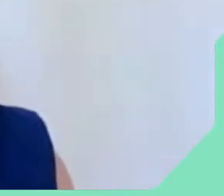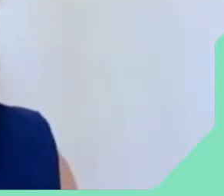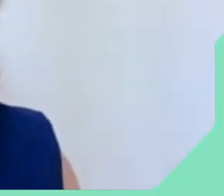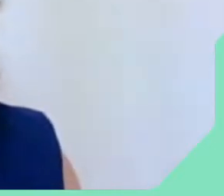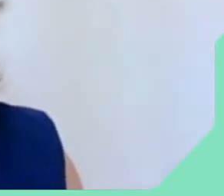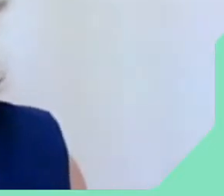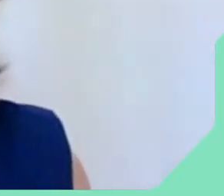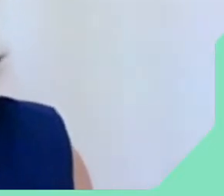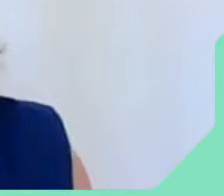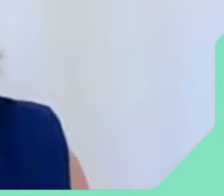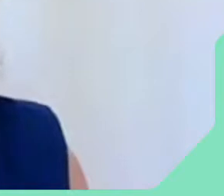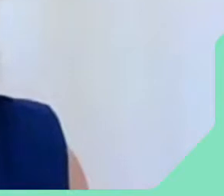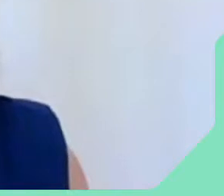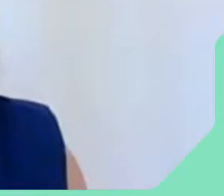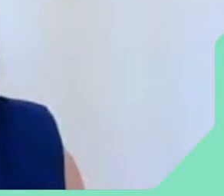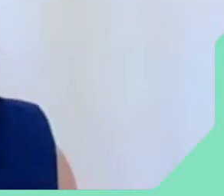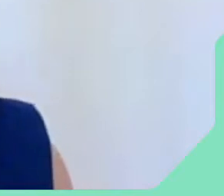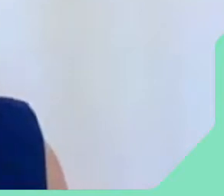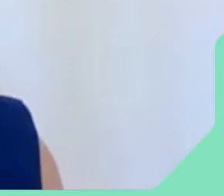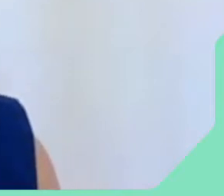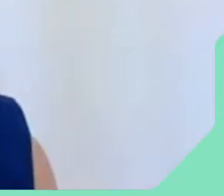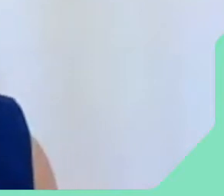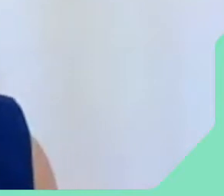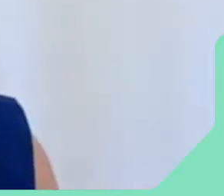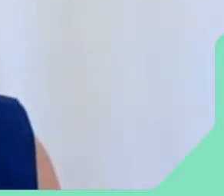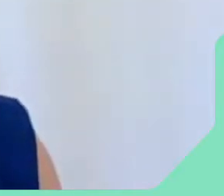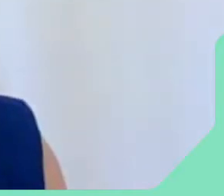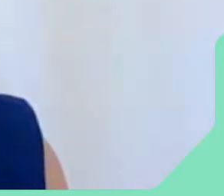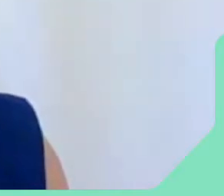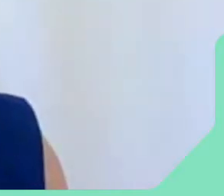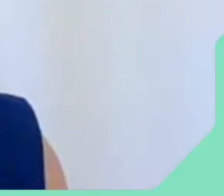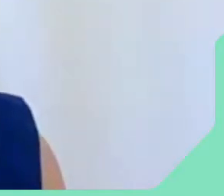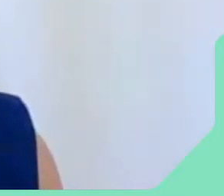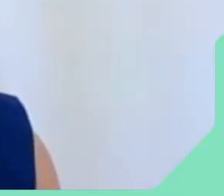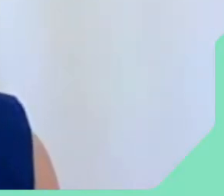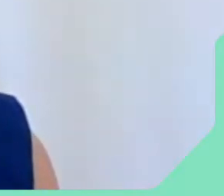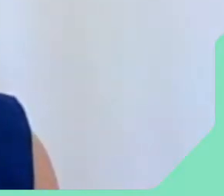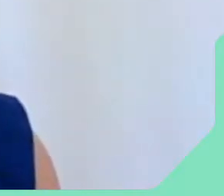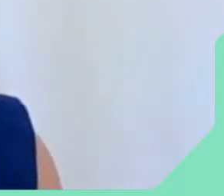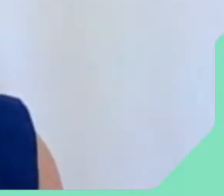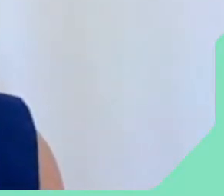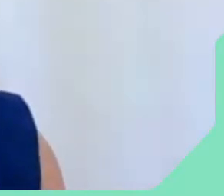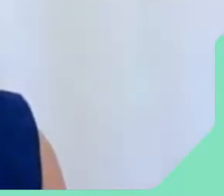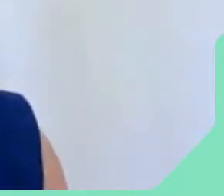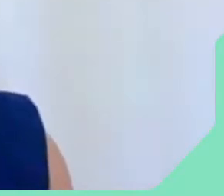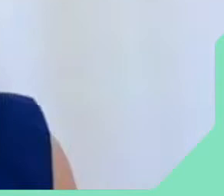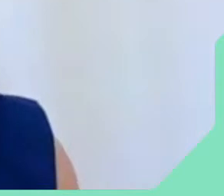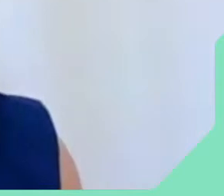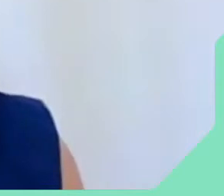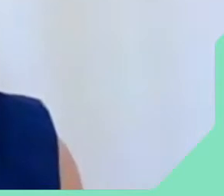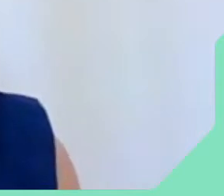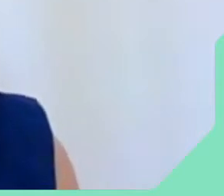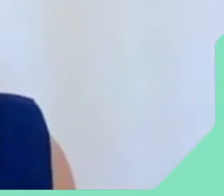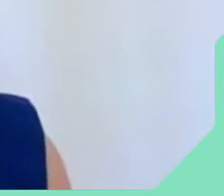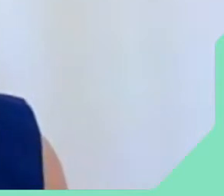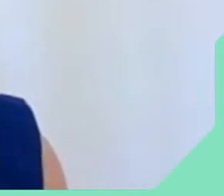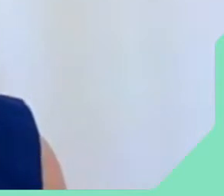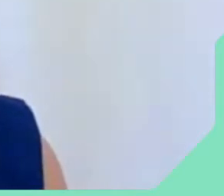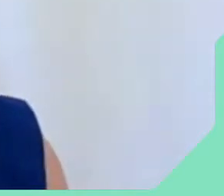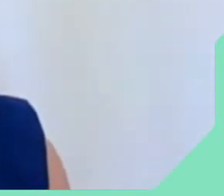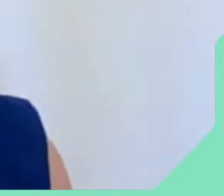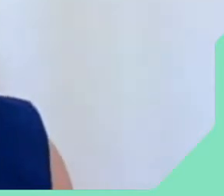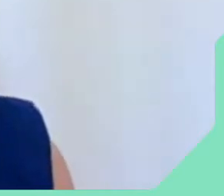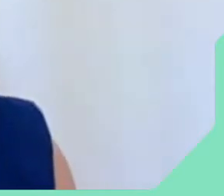de carrera y docente, directora de carrera de la carrera de bioquímica y docente de la carrera, así